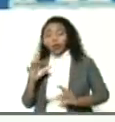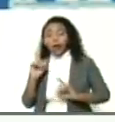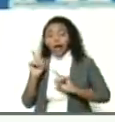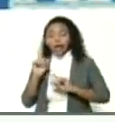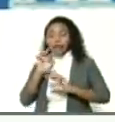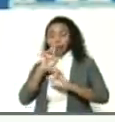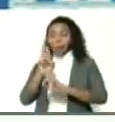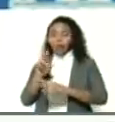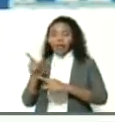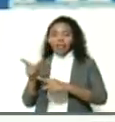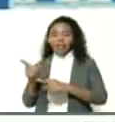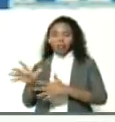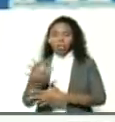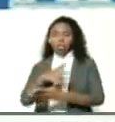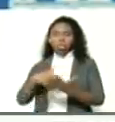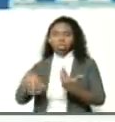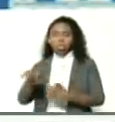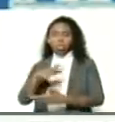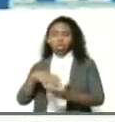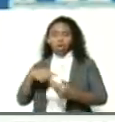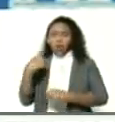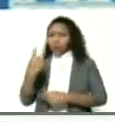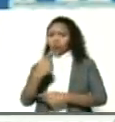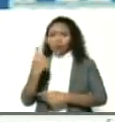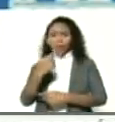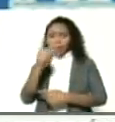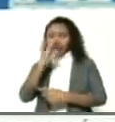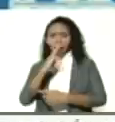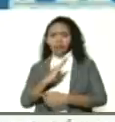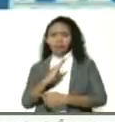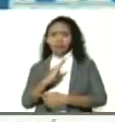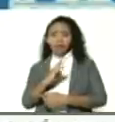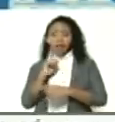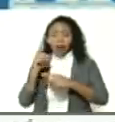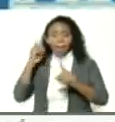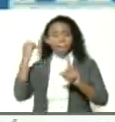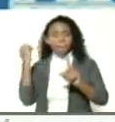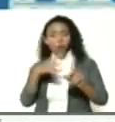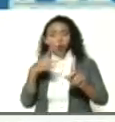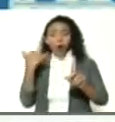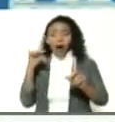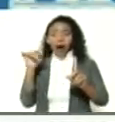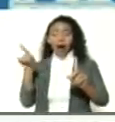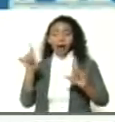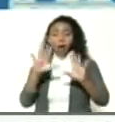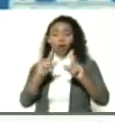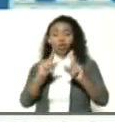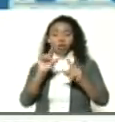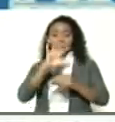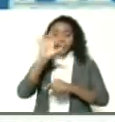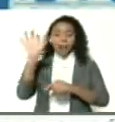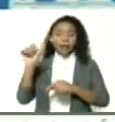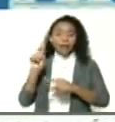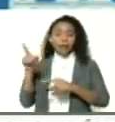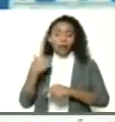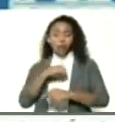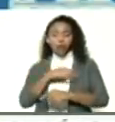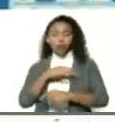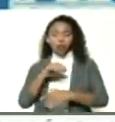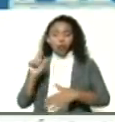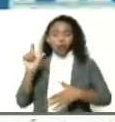el resultado, catastrófico, no solamente para Brasil, el impacto que ya tiene en 11 países de nuestra